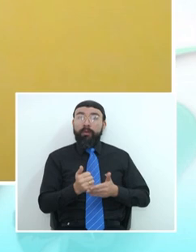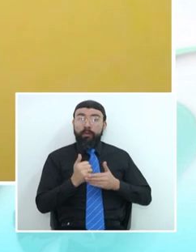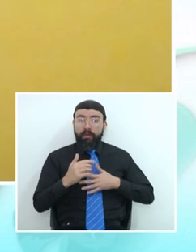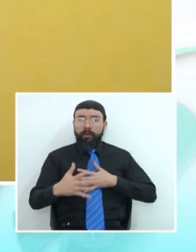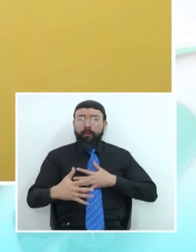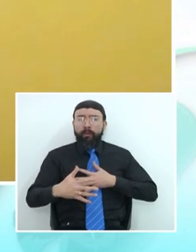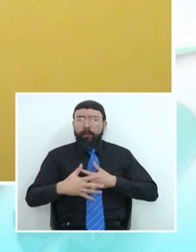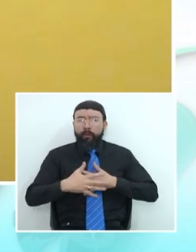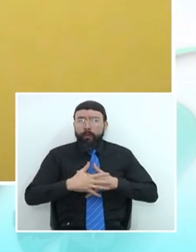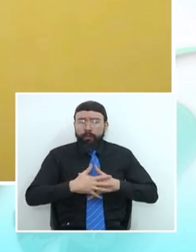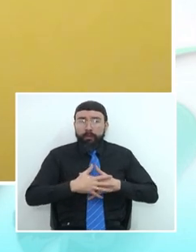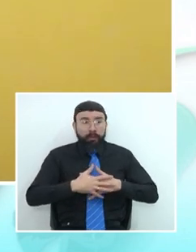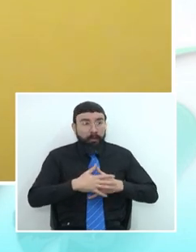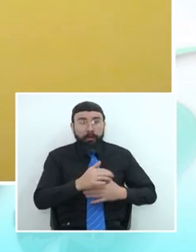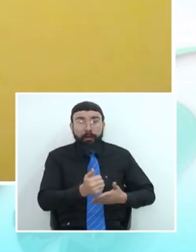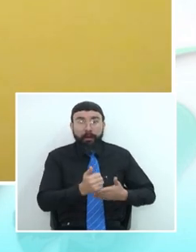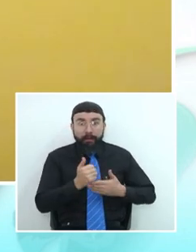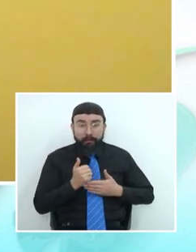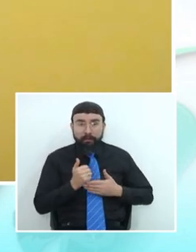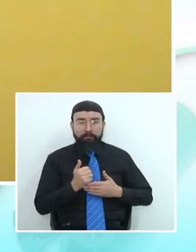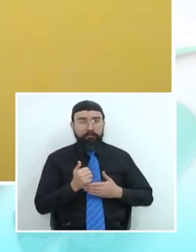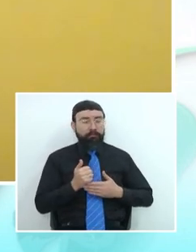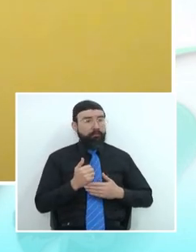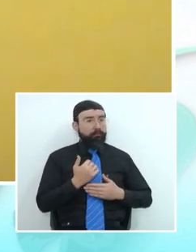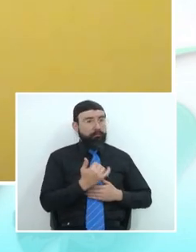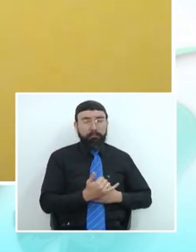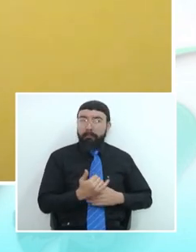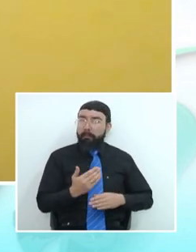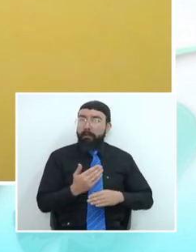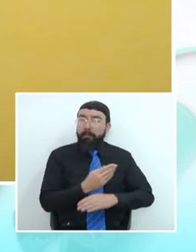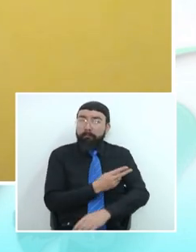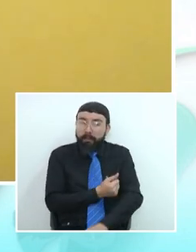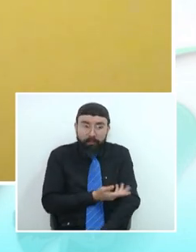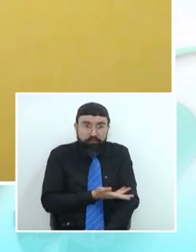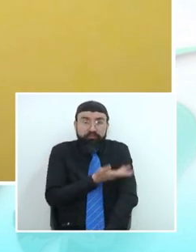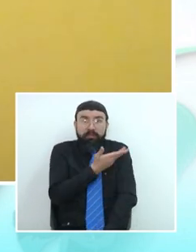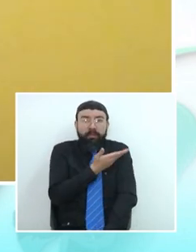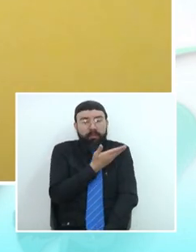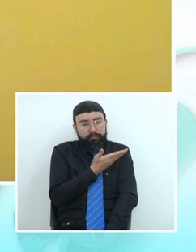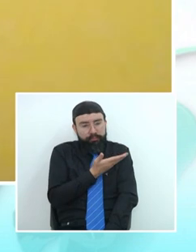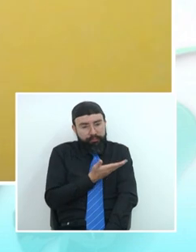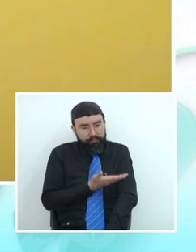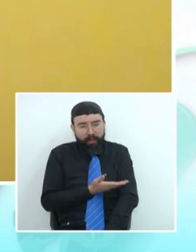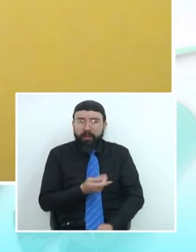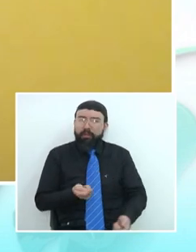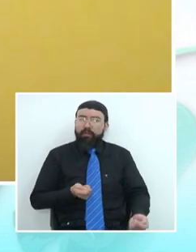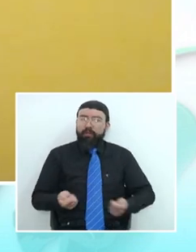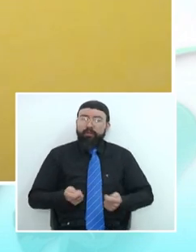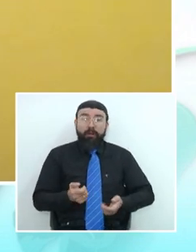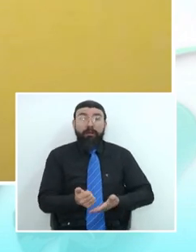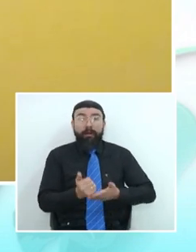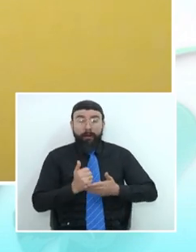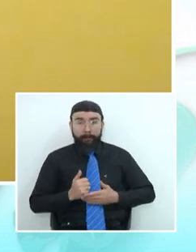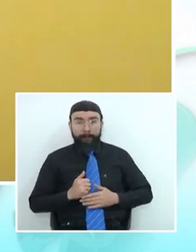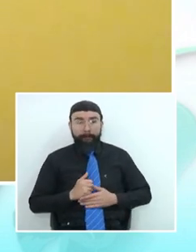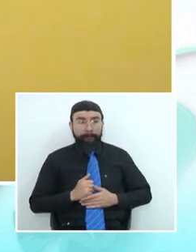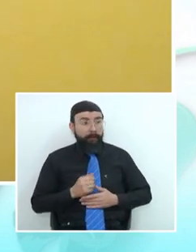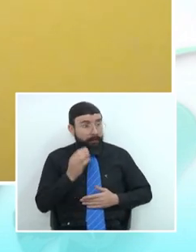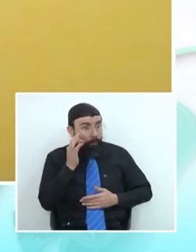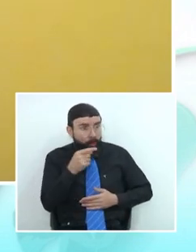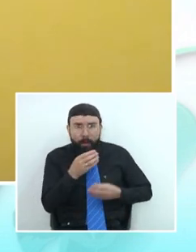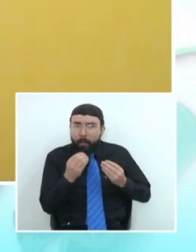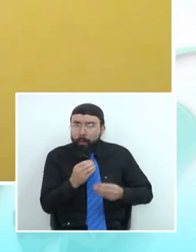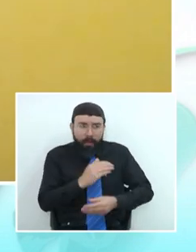desinflamatorio que además no altera la tensión arterial en los pacientes, excepto que tenga picos muy